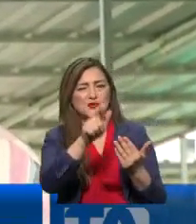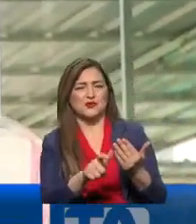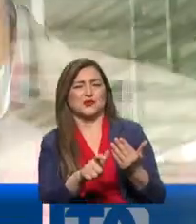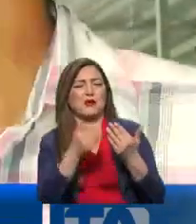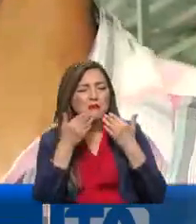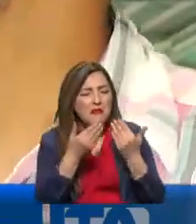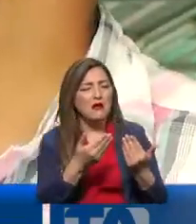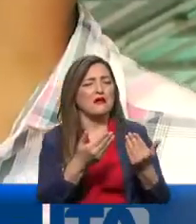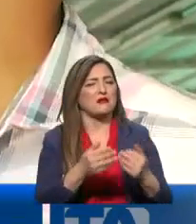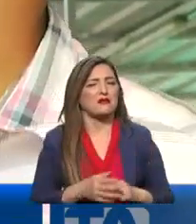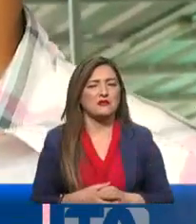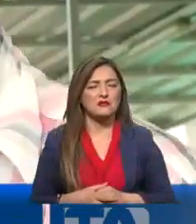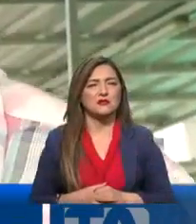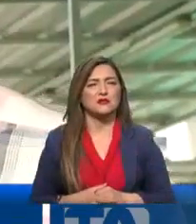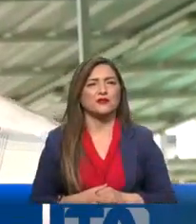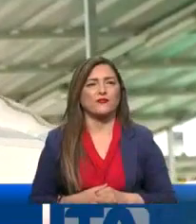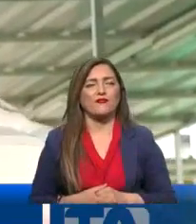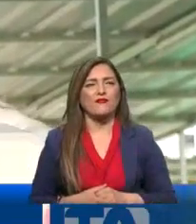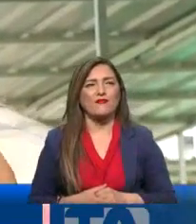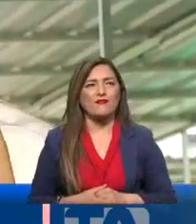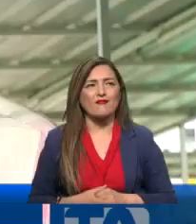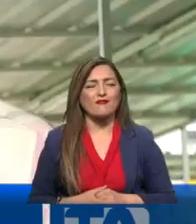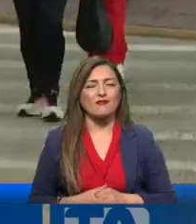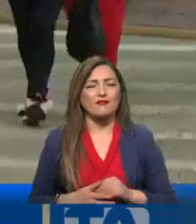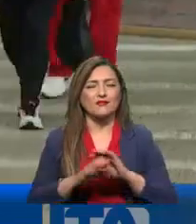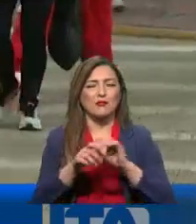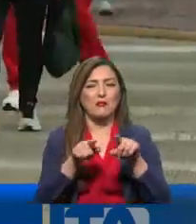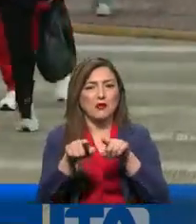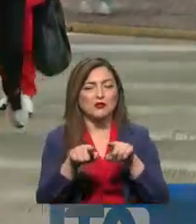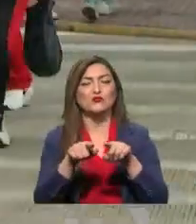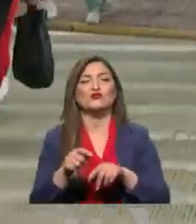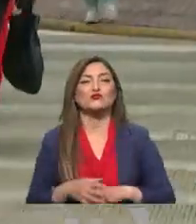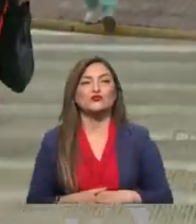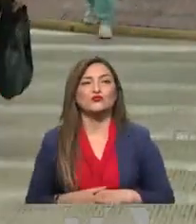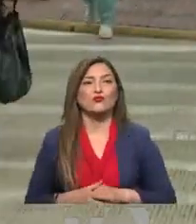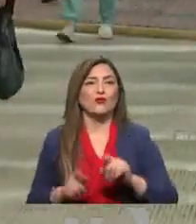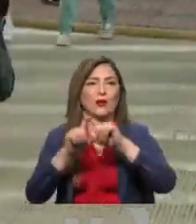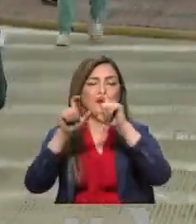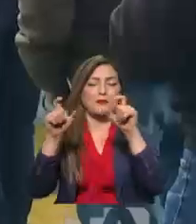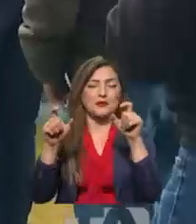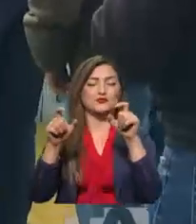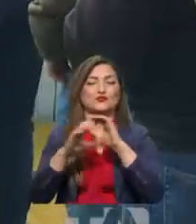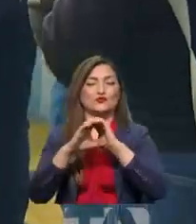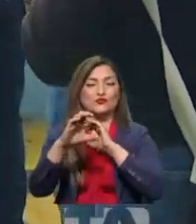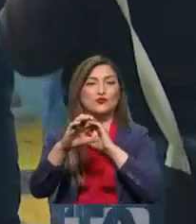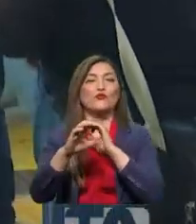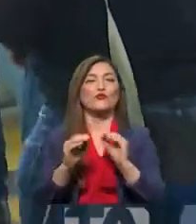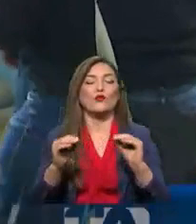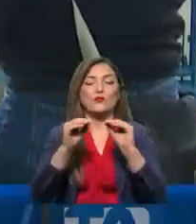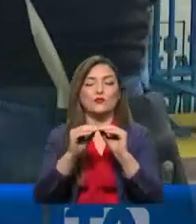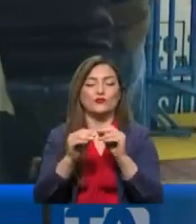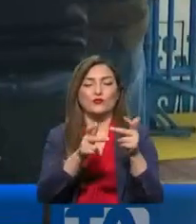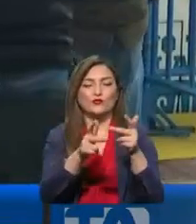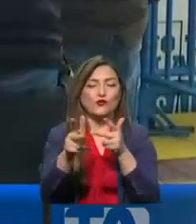los pasajeros y evitar esa competencia entre compañías ante esto desde la empresa de pasajeros dicen que se ha aumentado la cantidad de